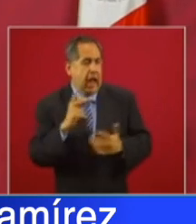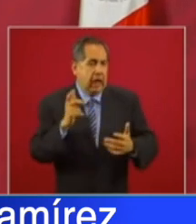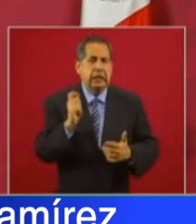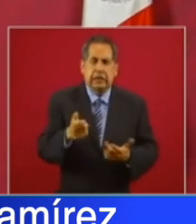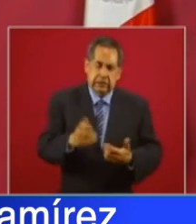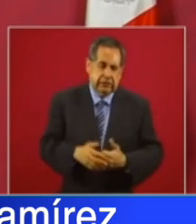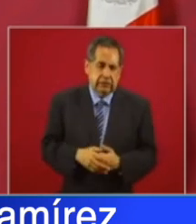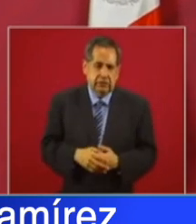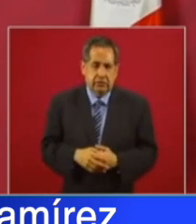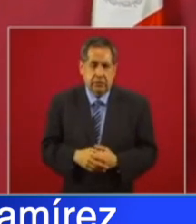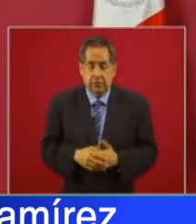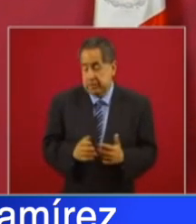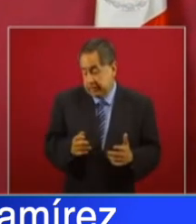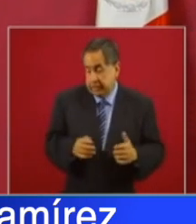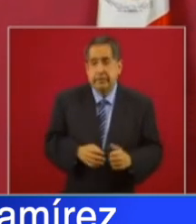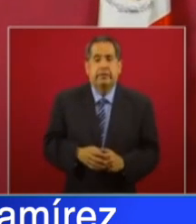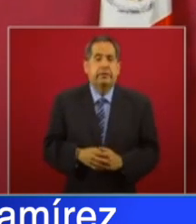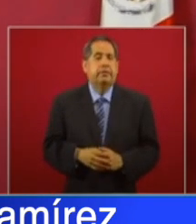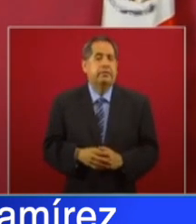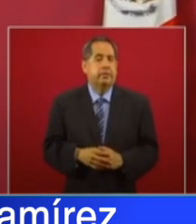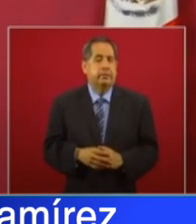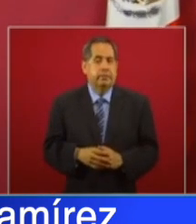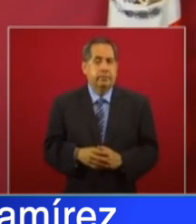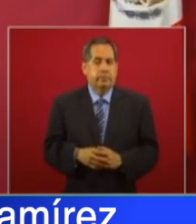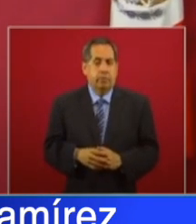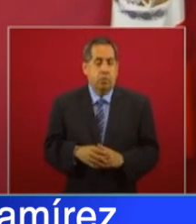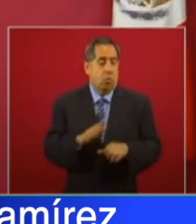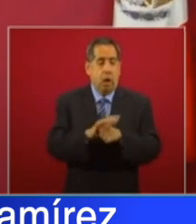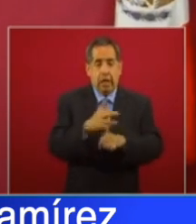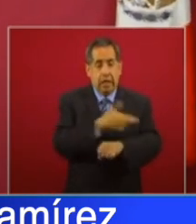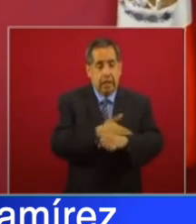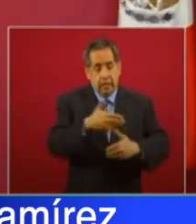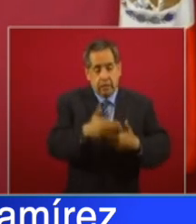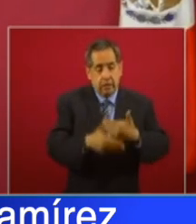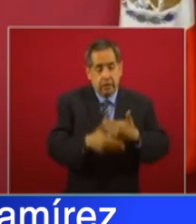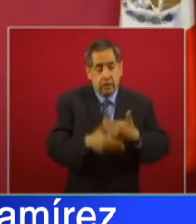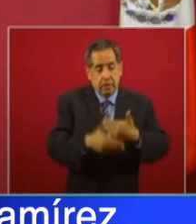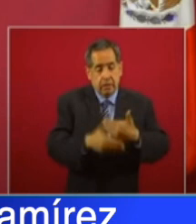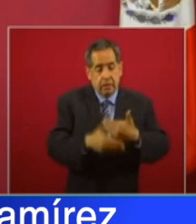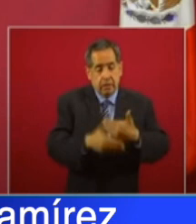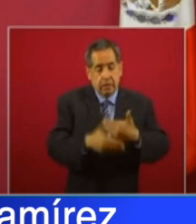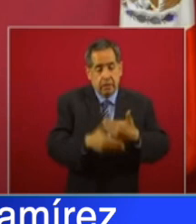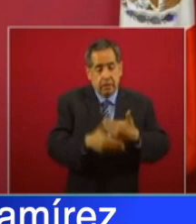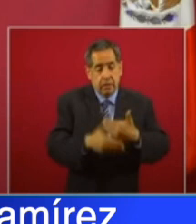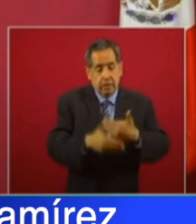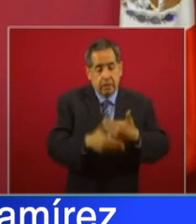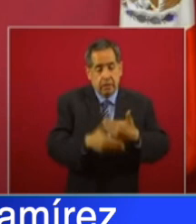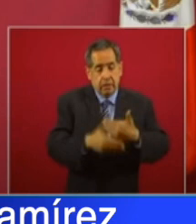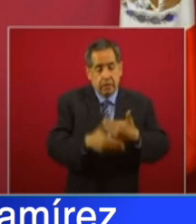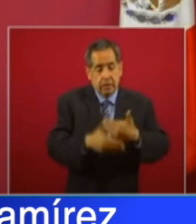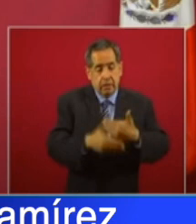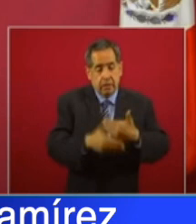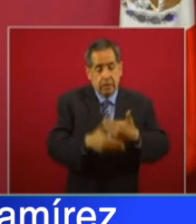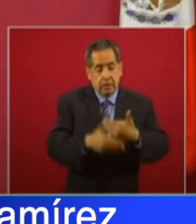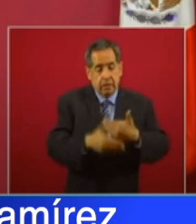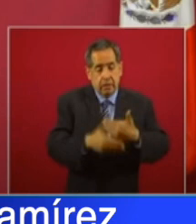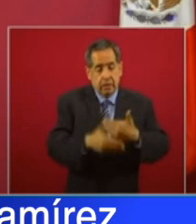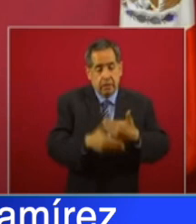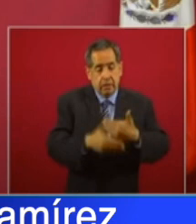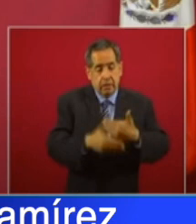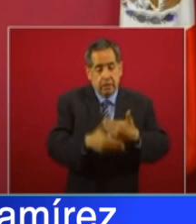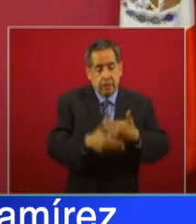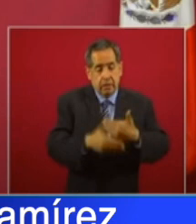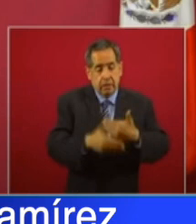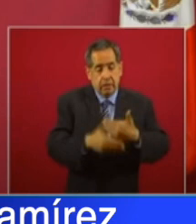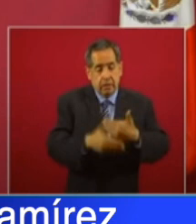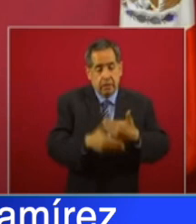No sé cuál sería el procedimiento a seguir. Esto fue lo que comentó el presidente Andrés Manuel López